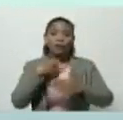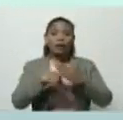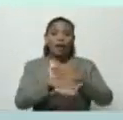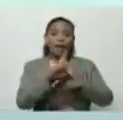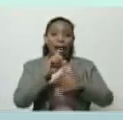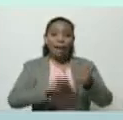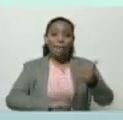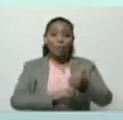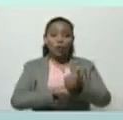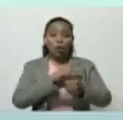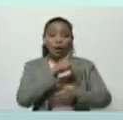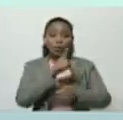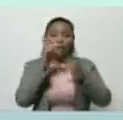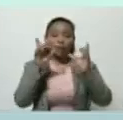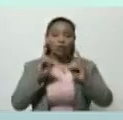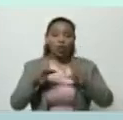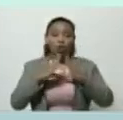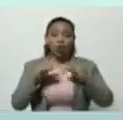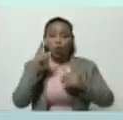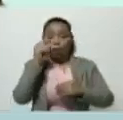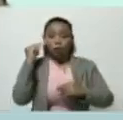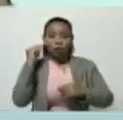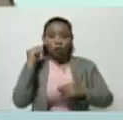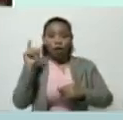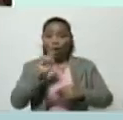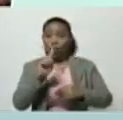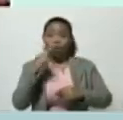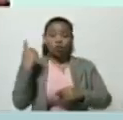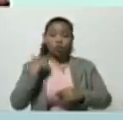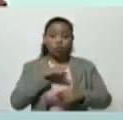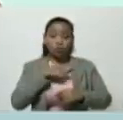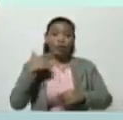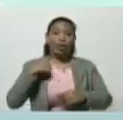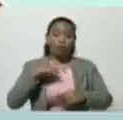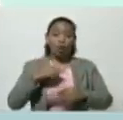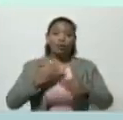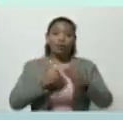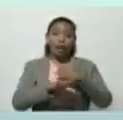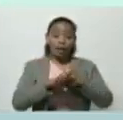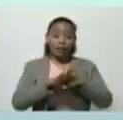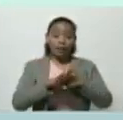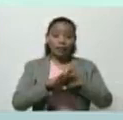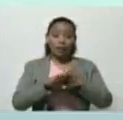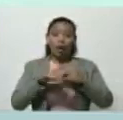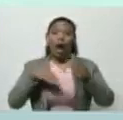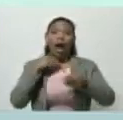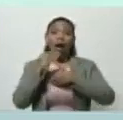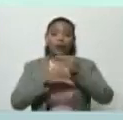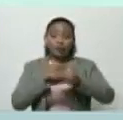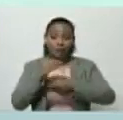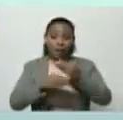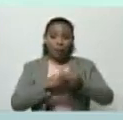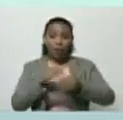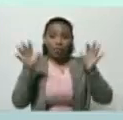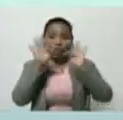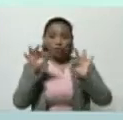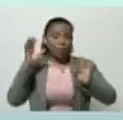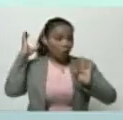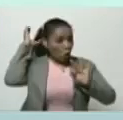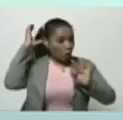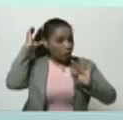esa decisión. Todos y todas. Y no solo tenemos que salir, sino que salimos, lo hacemos de manera